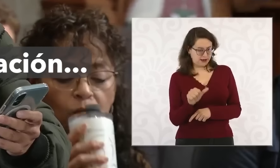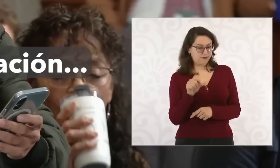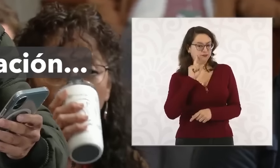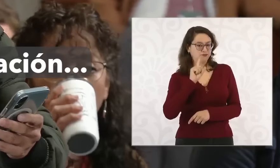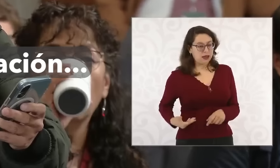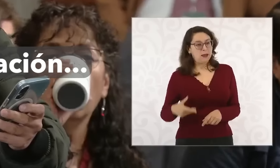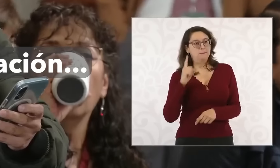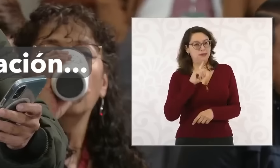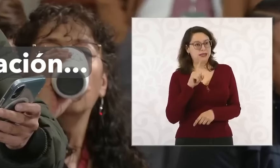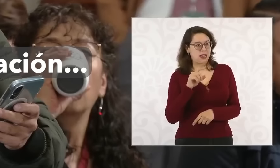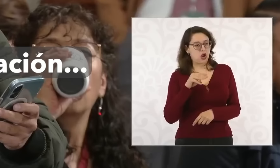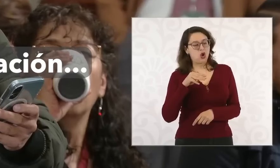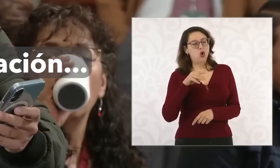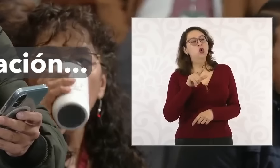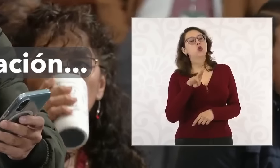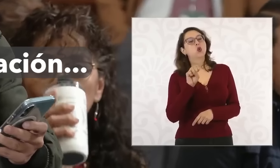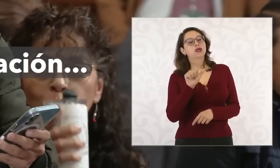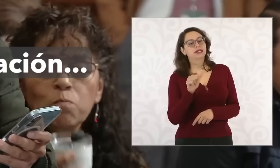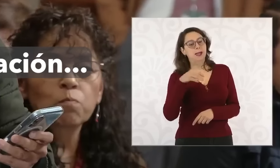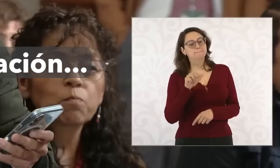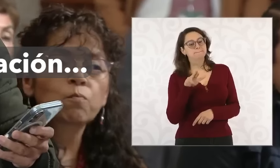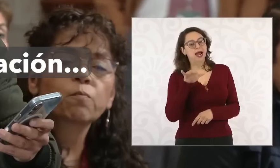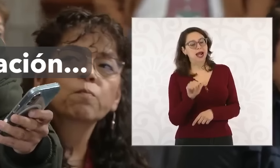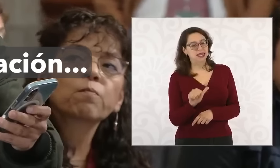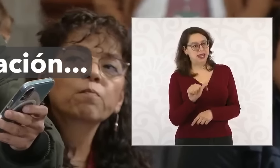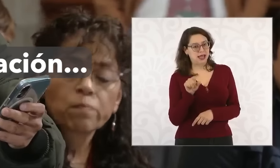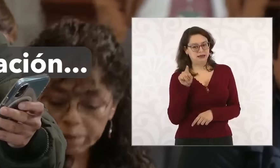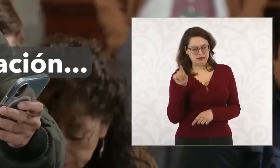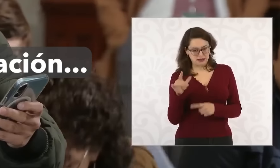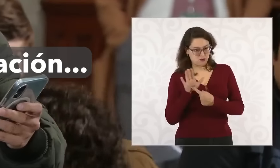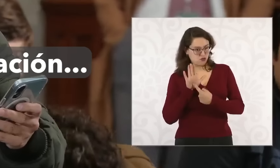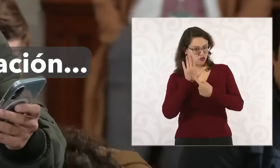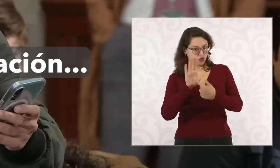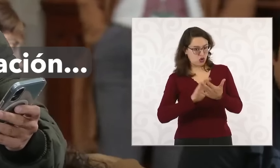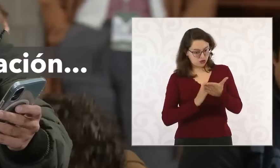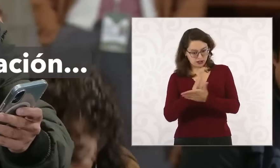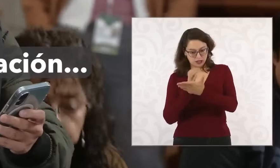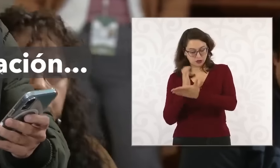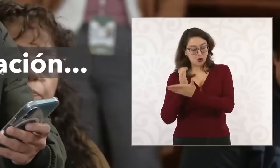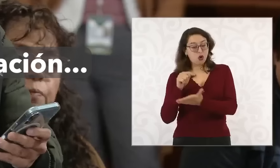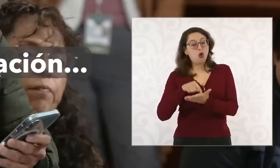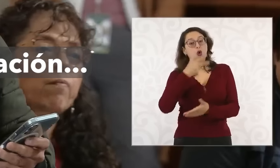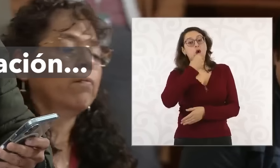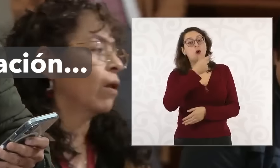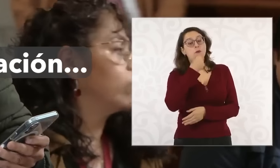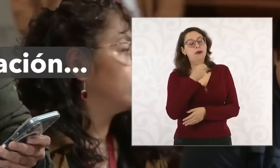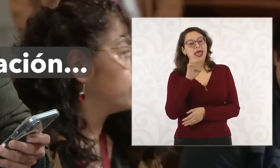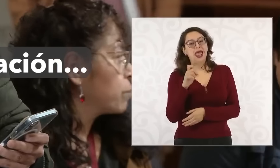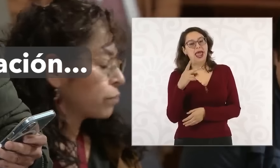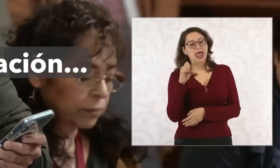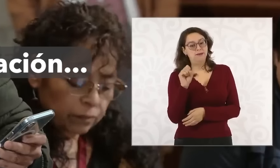unos contratos a un joven que se califica como apartidista, Edson Andrade, que es uno de los